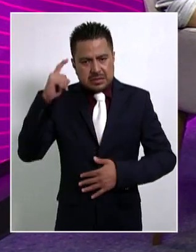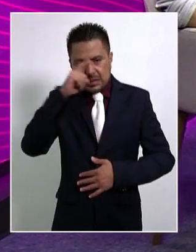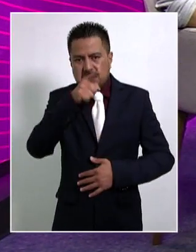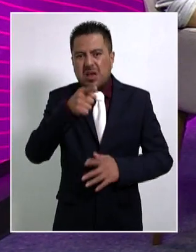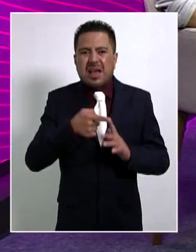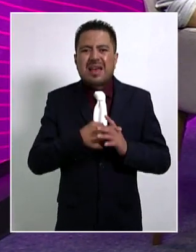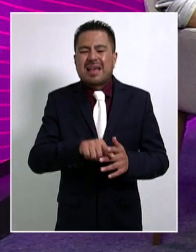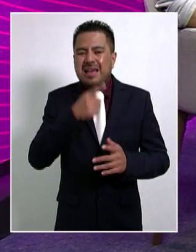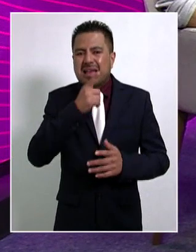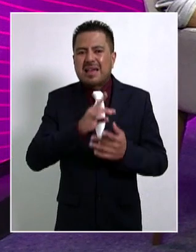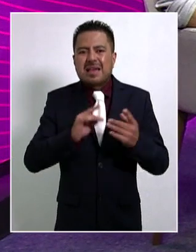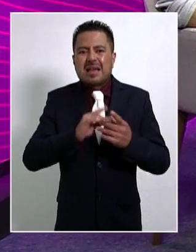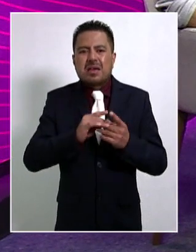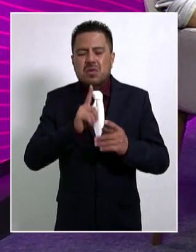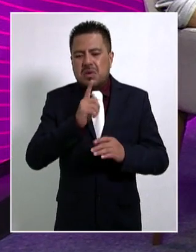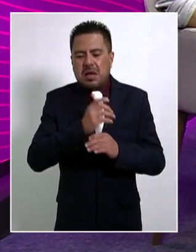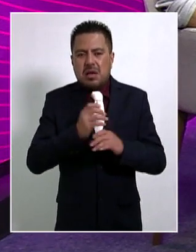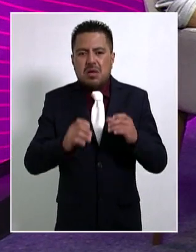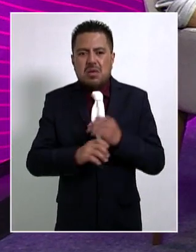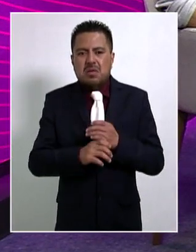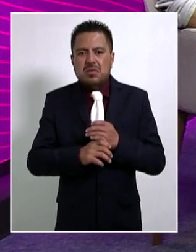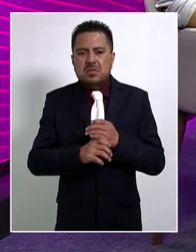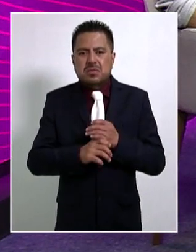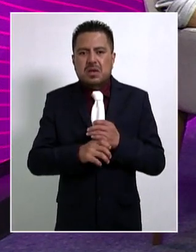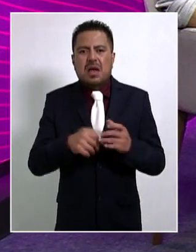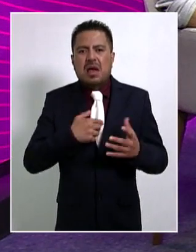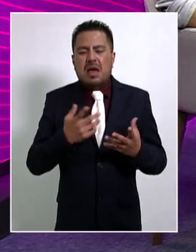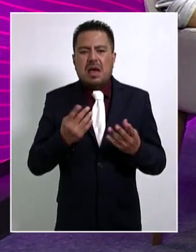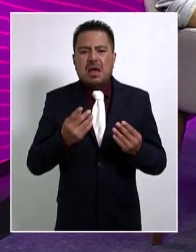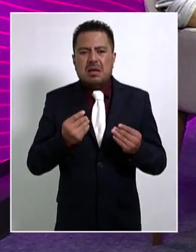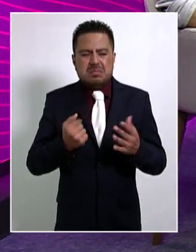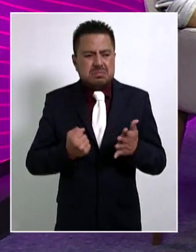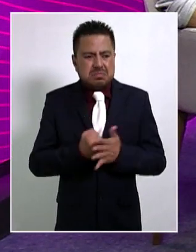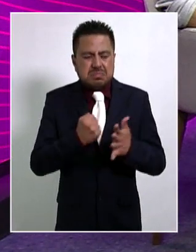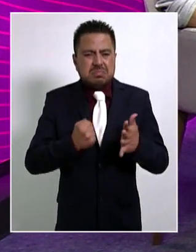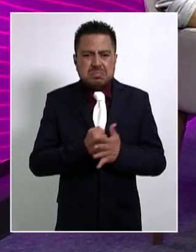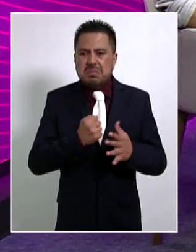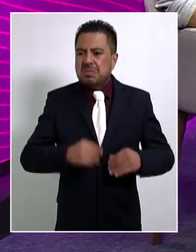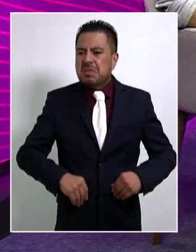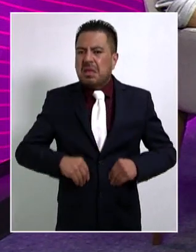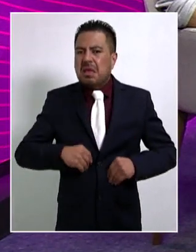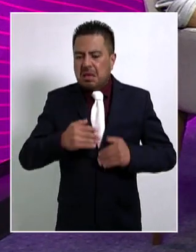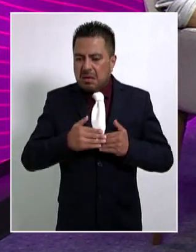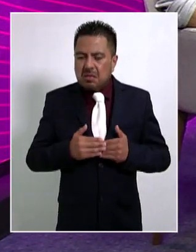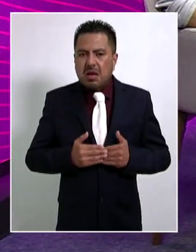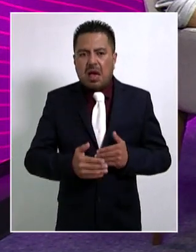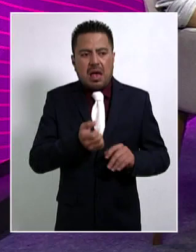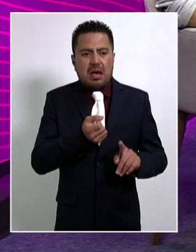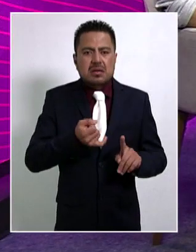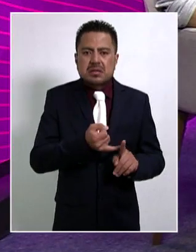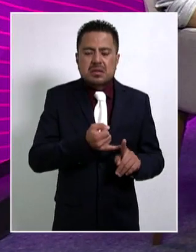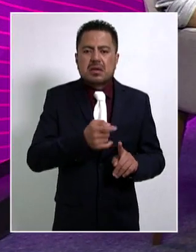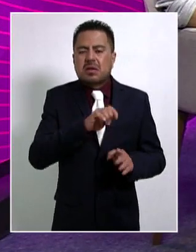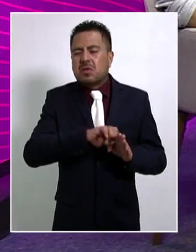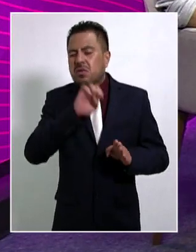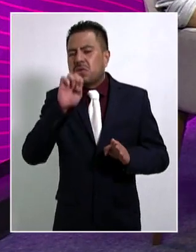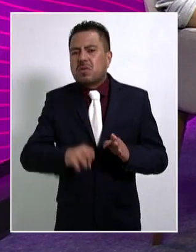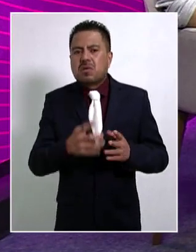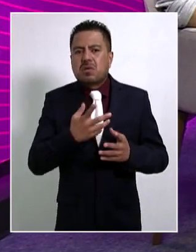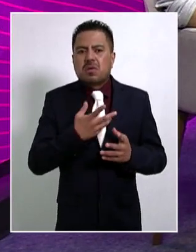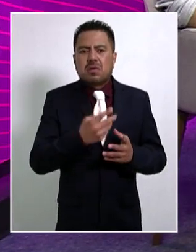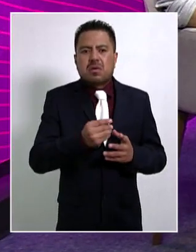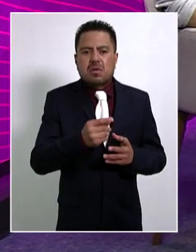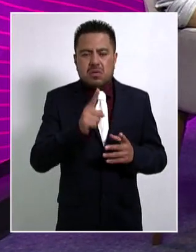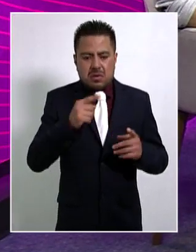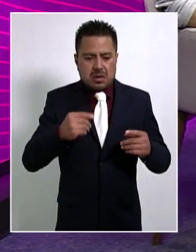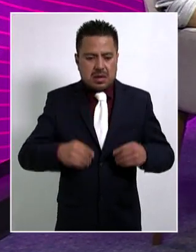al principio, pues es una cosa hay muchos obstáculos, uno vive todo el tiempo esos obstáculos, pero danos un ejemplo en la vida